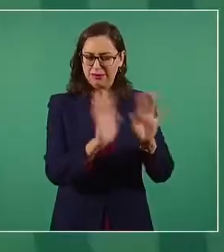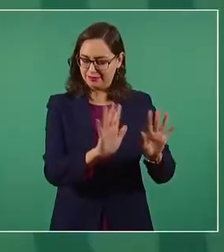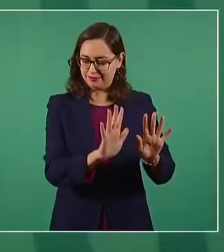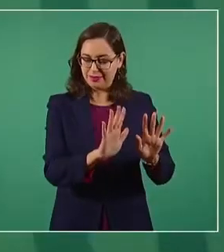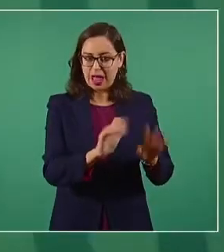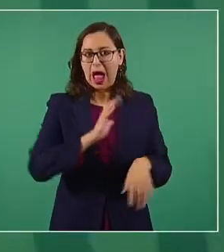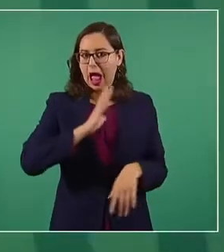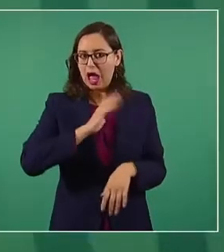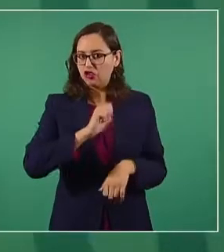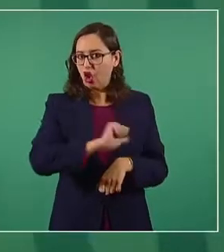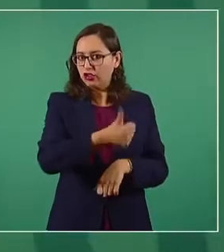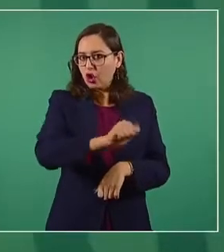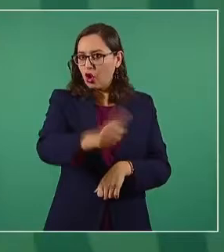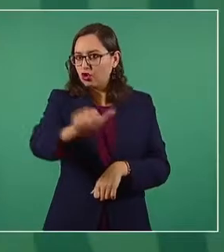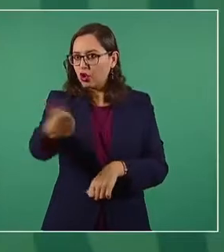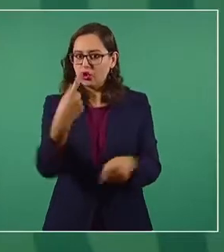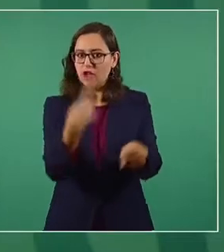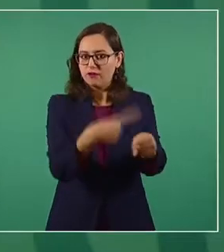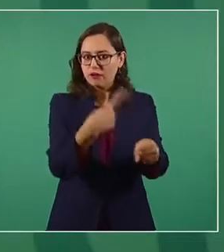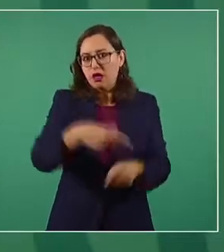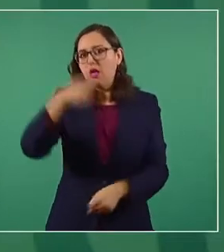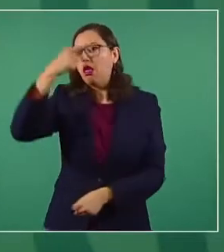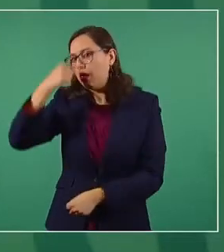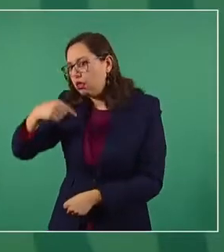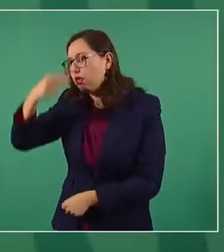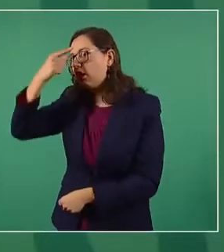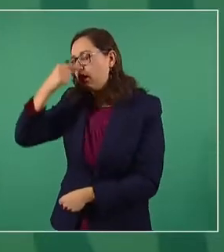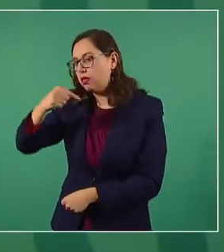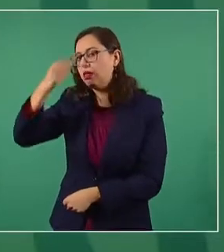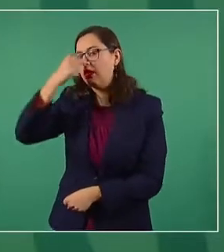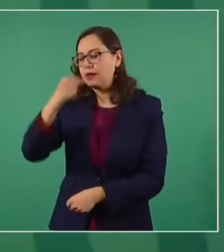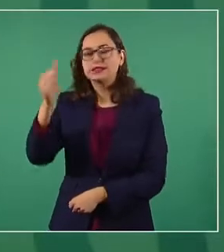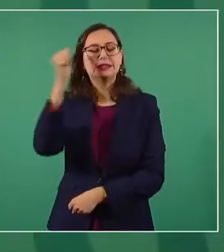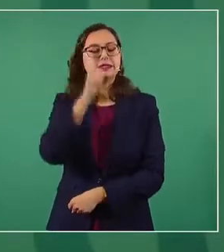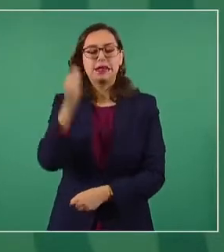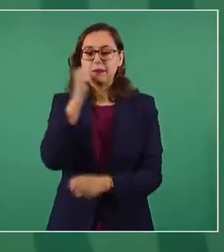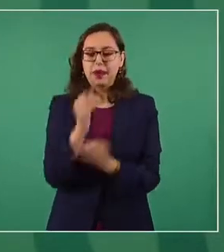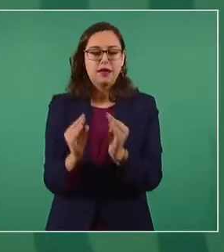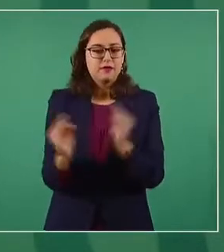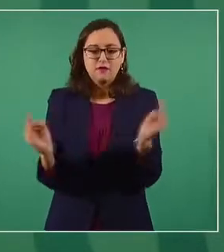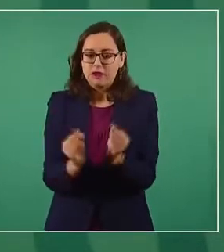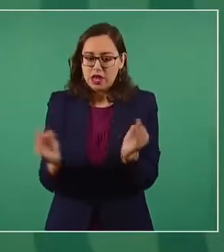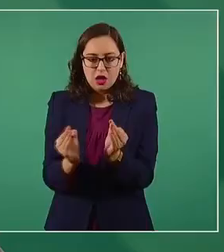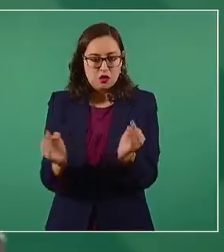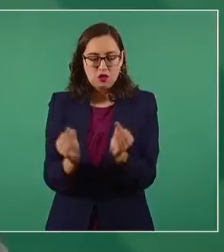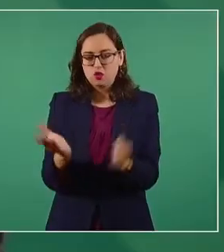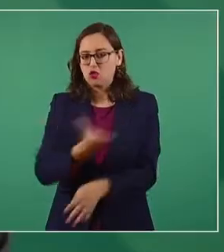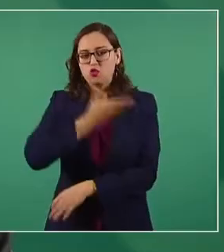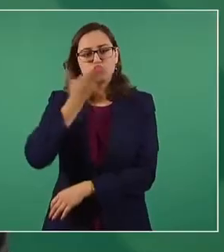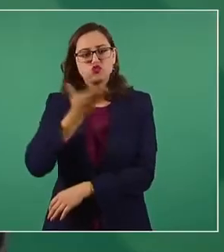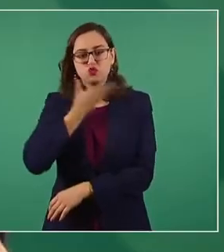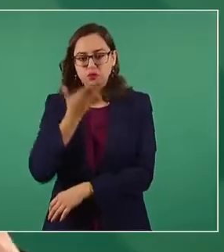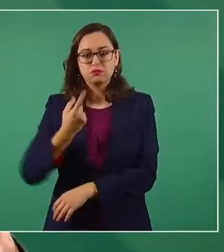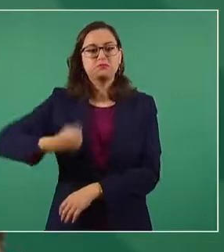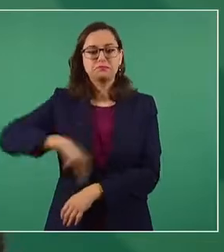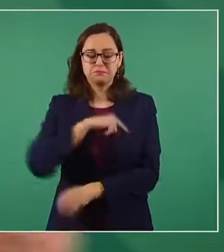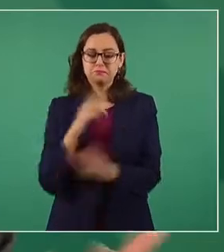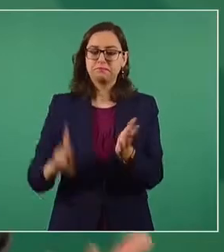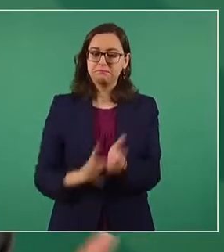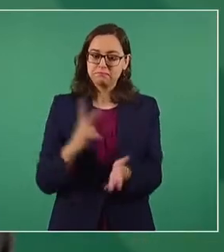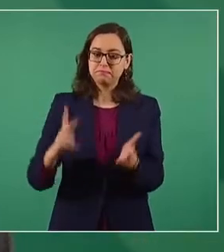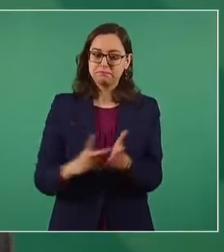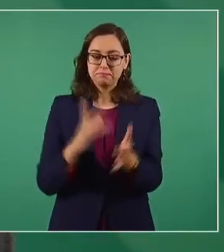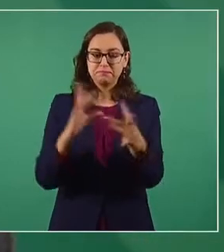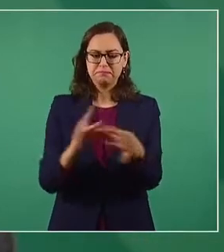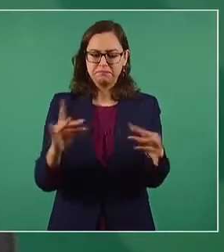las demás, suelen presentarse en la temporada fría del año. Esto también lo hemos comentado varias veces, pero con mucho gusto lo volvemos a comentar. ¿Por